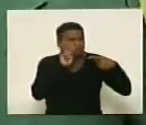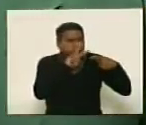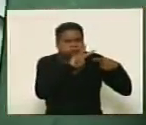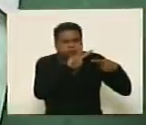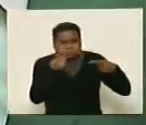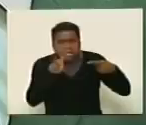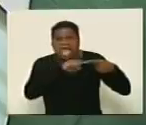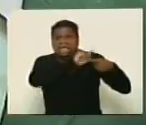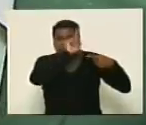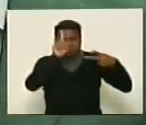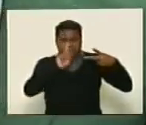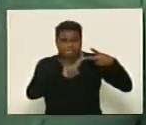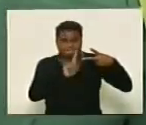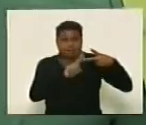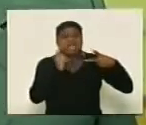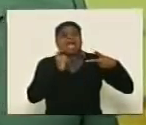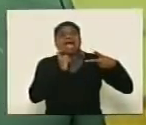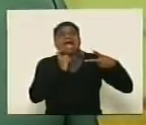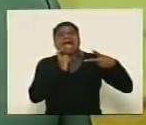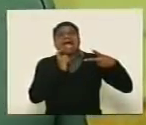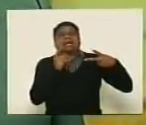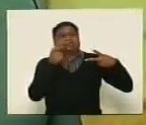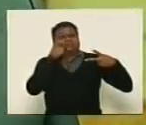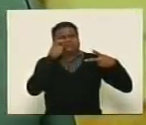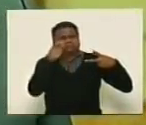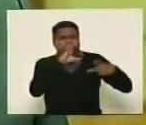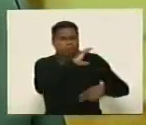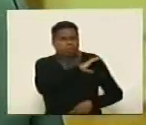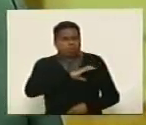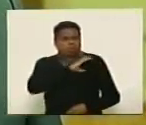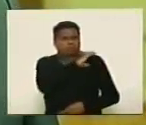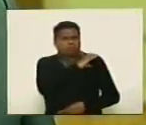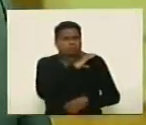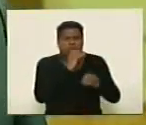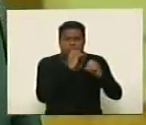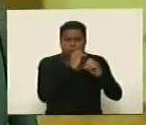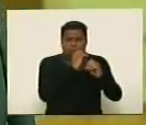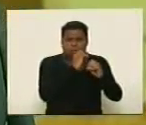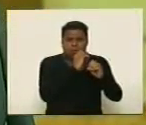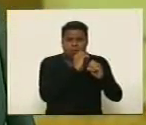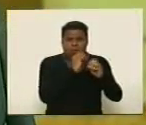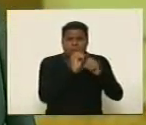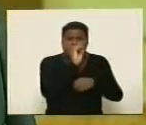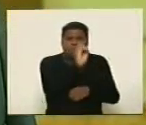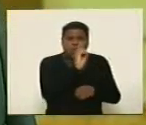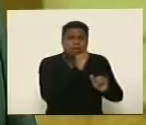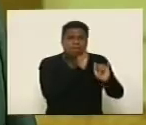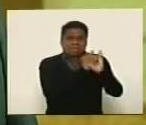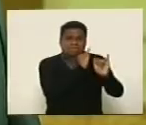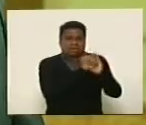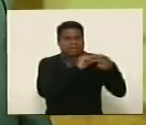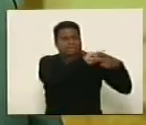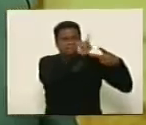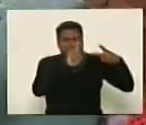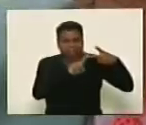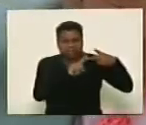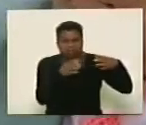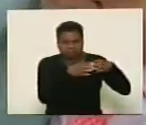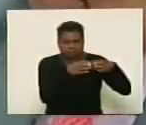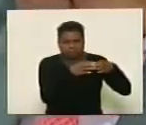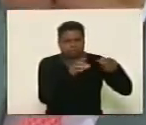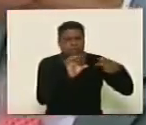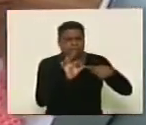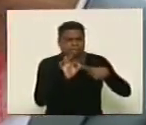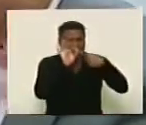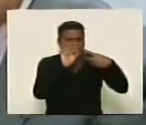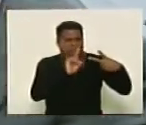convocó a la creación de la Superintendencia Nacional de Criptomonedas. Inédito, un hecho único como una instancia para poder